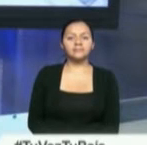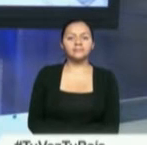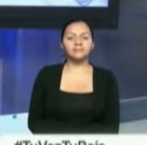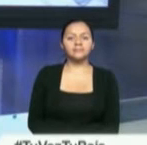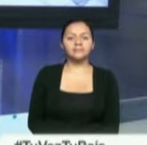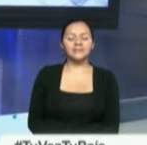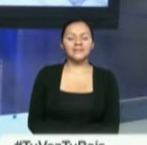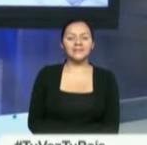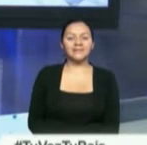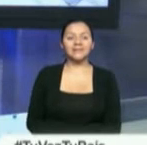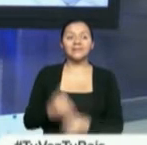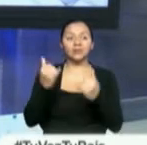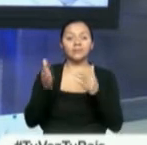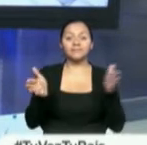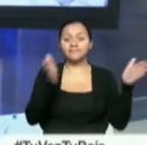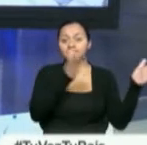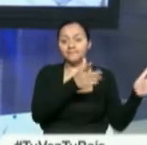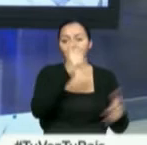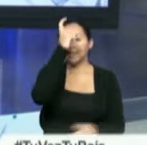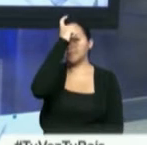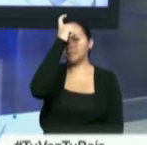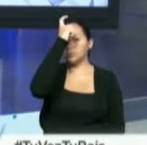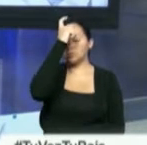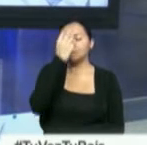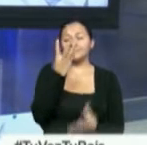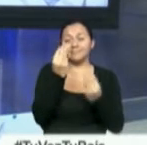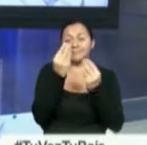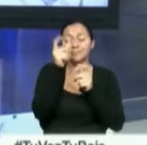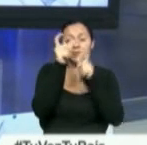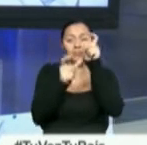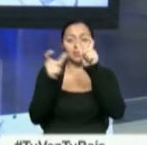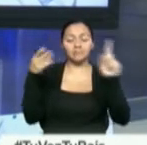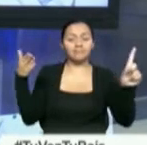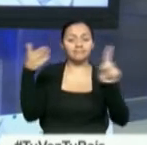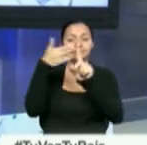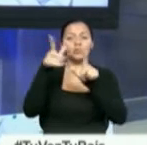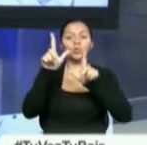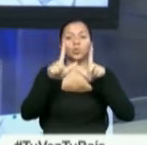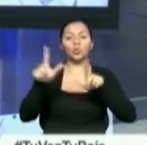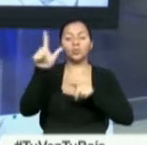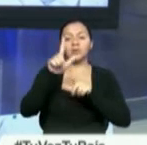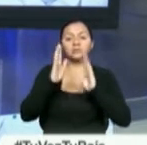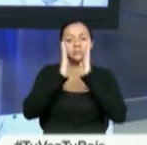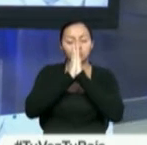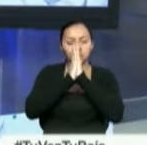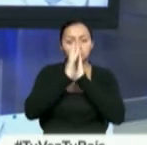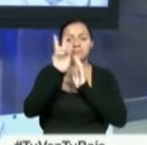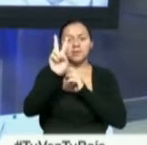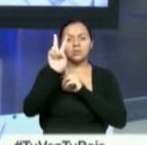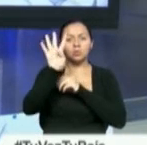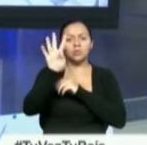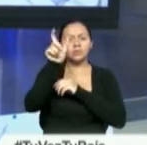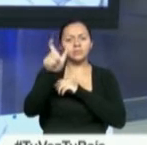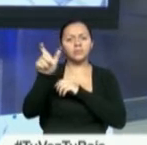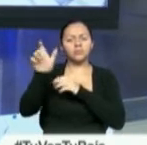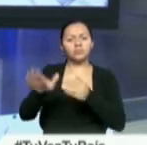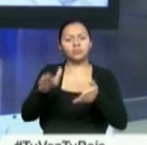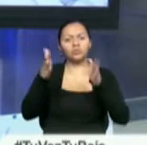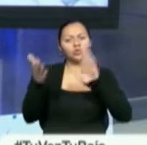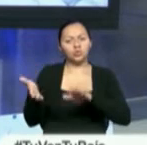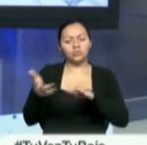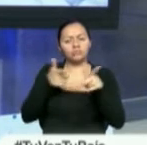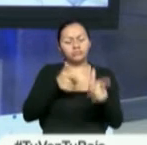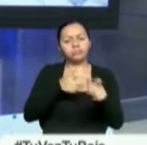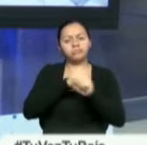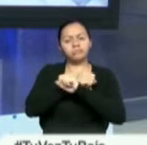nos vamos ahora hasta egipto centenares de personas acudieron el lunes al funeral de las 24 personas fallecidas en el atentado del